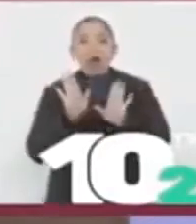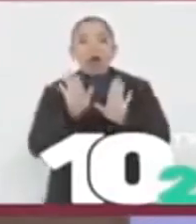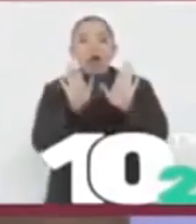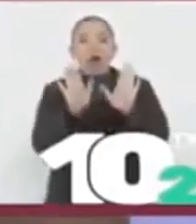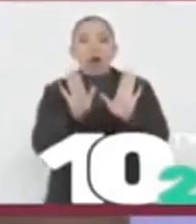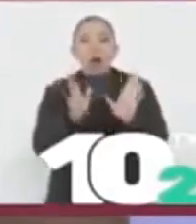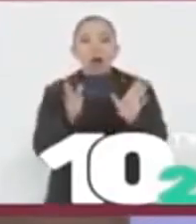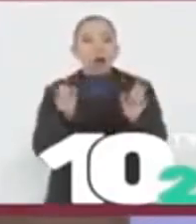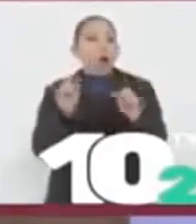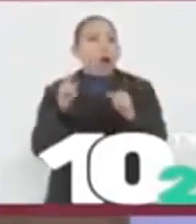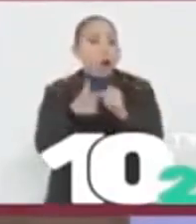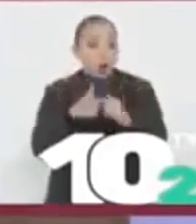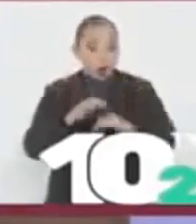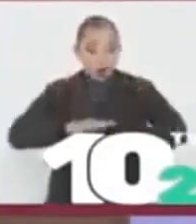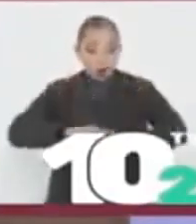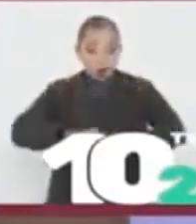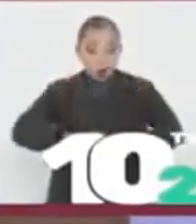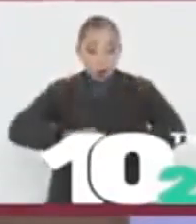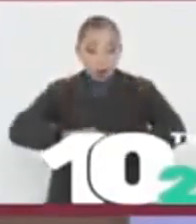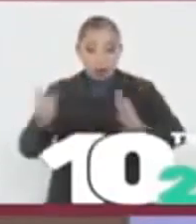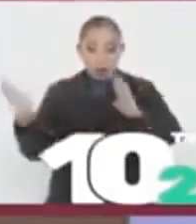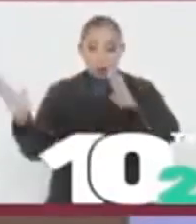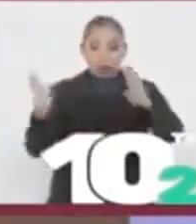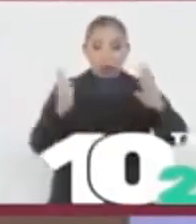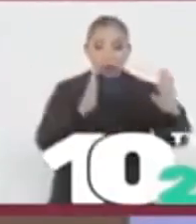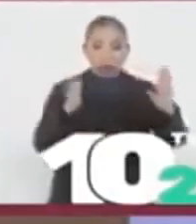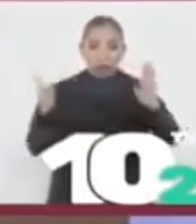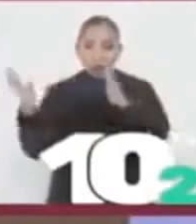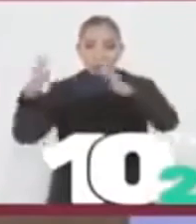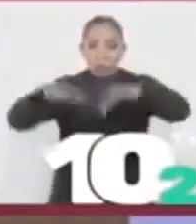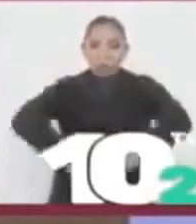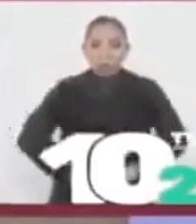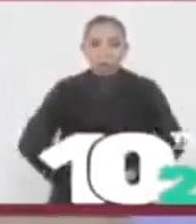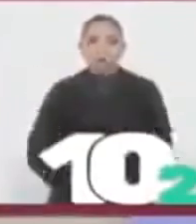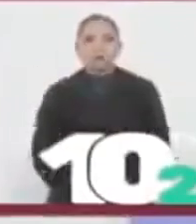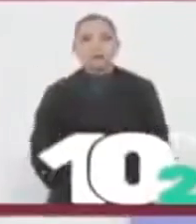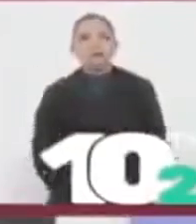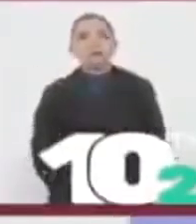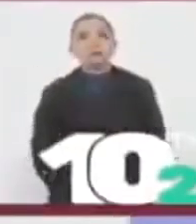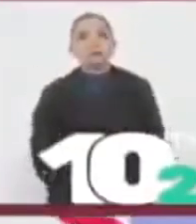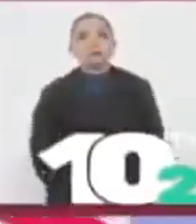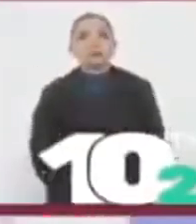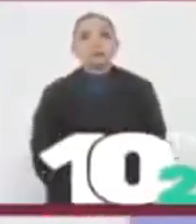cualquier movimiento ocasionado por el suelo los edificios se derrumben.